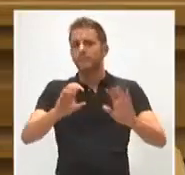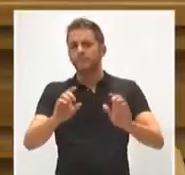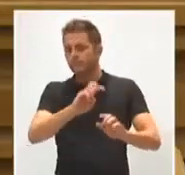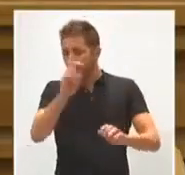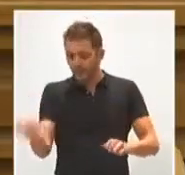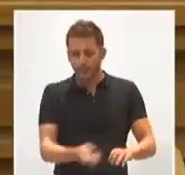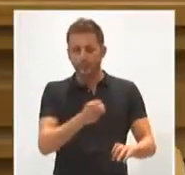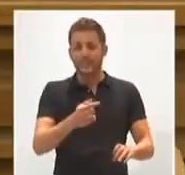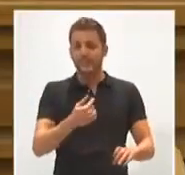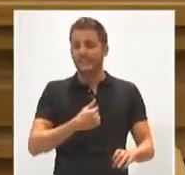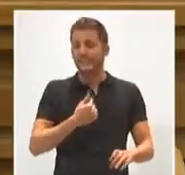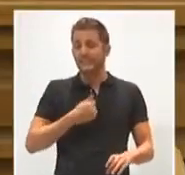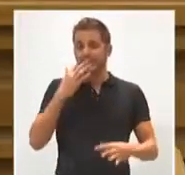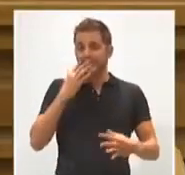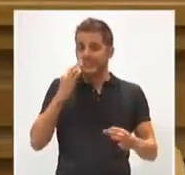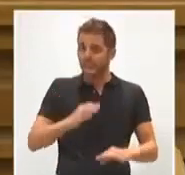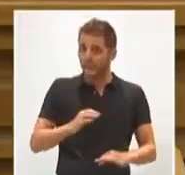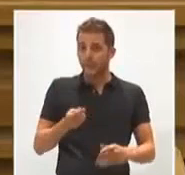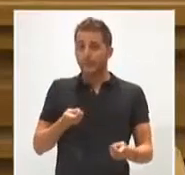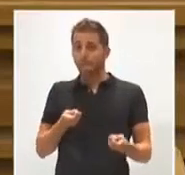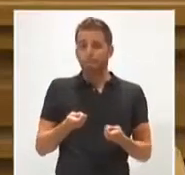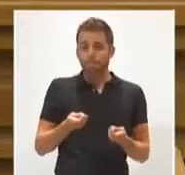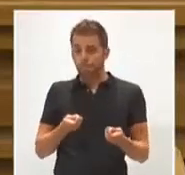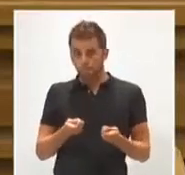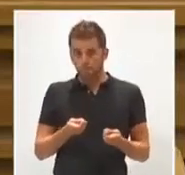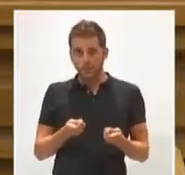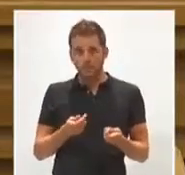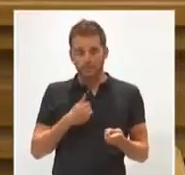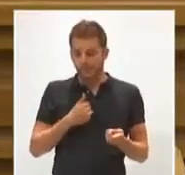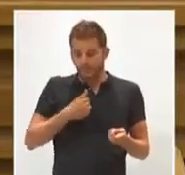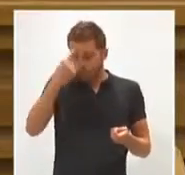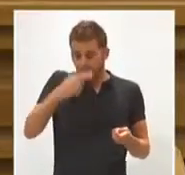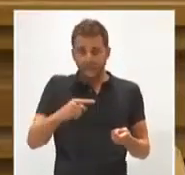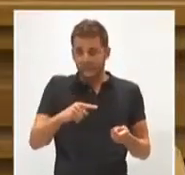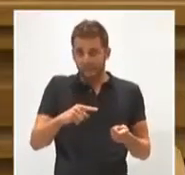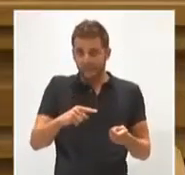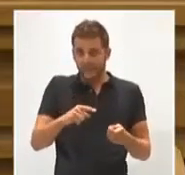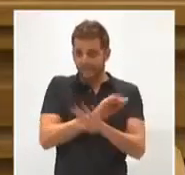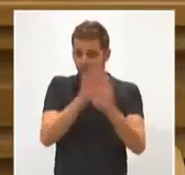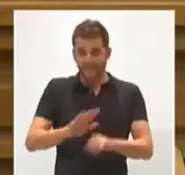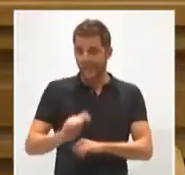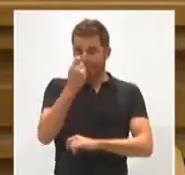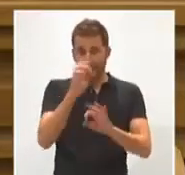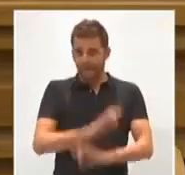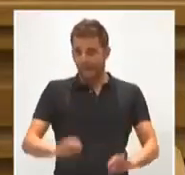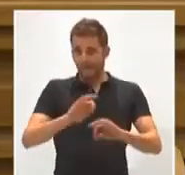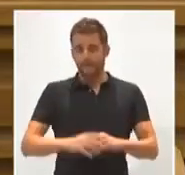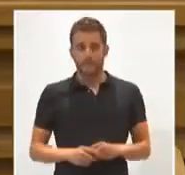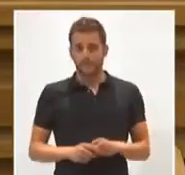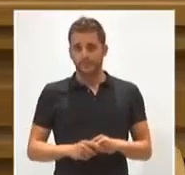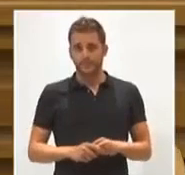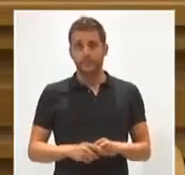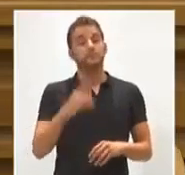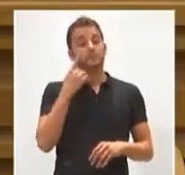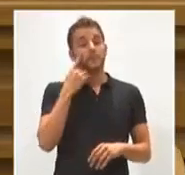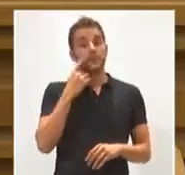pero tengo muy claro que finalmente no al final tocan en hueso no tocan en huesos y miren que cada